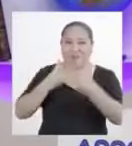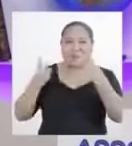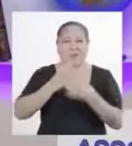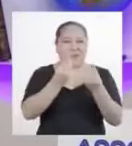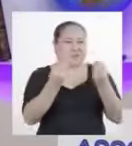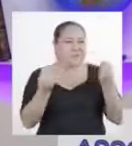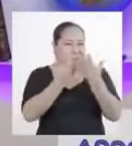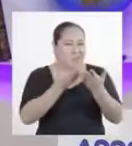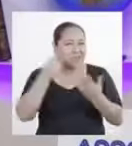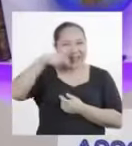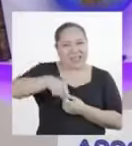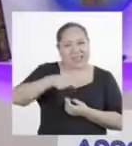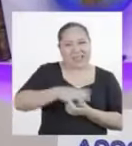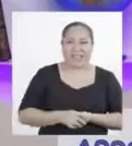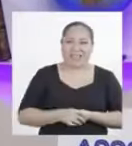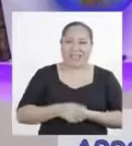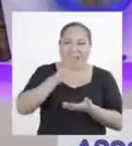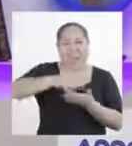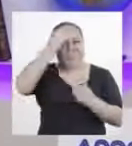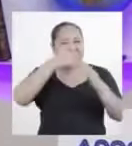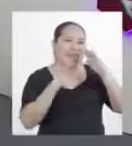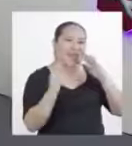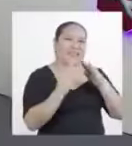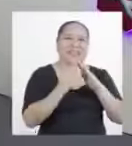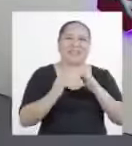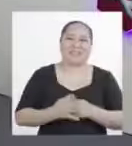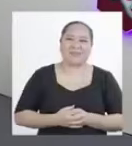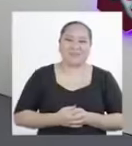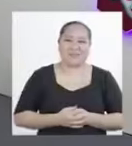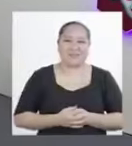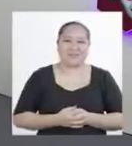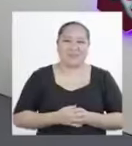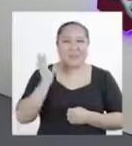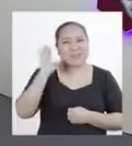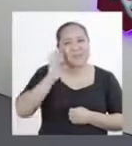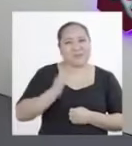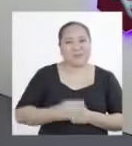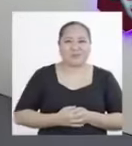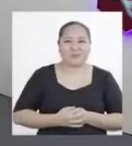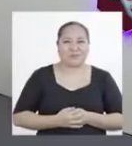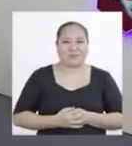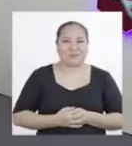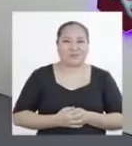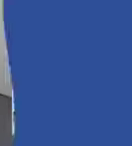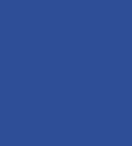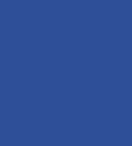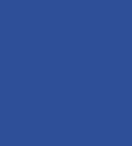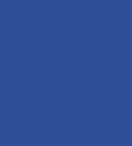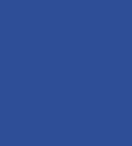que ya volvemos con muchas más cosas aquí en... ¡Aprendo en Casa! ¡Nos vemos!